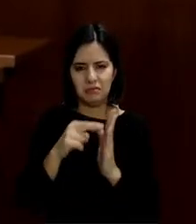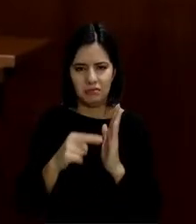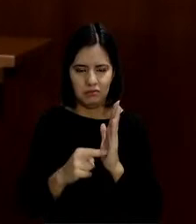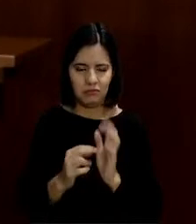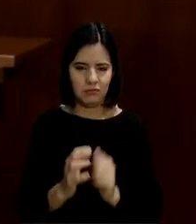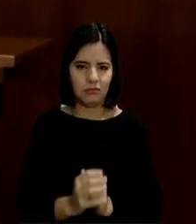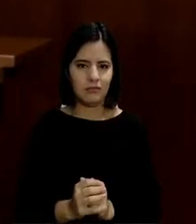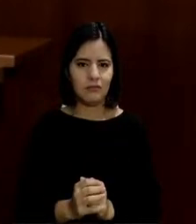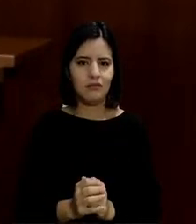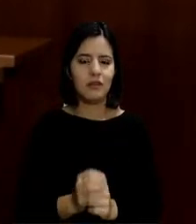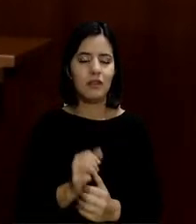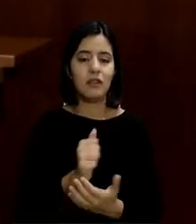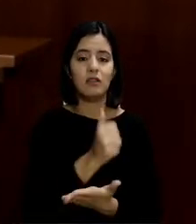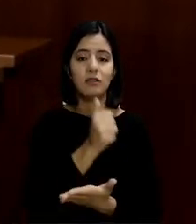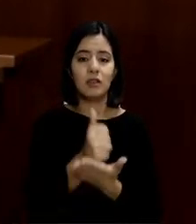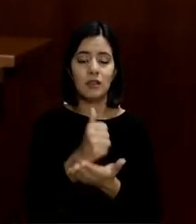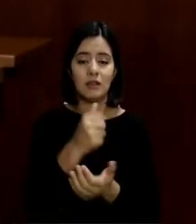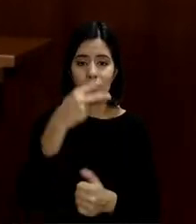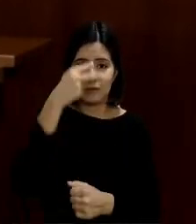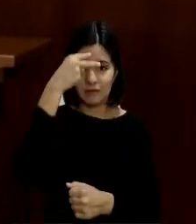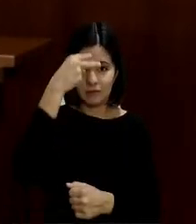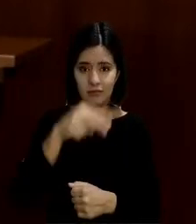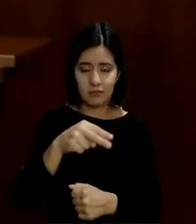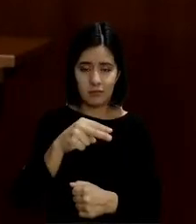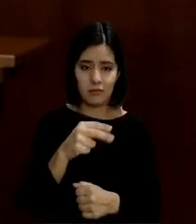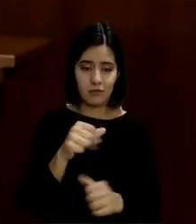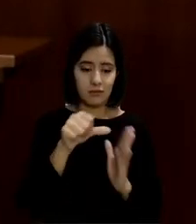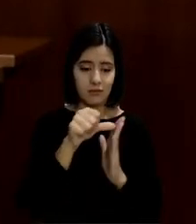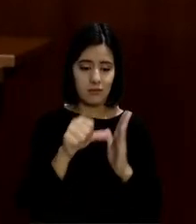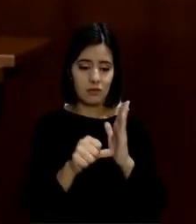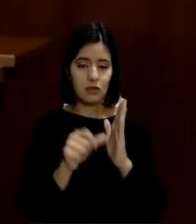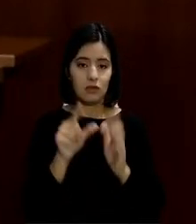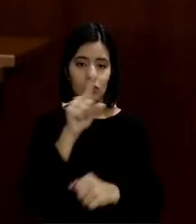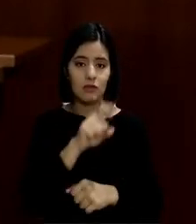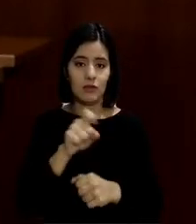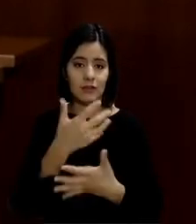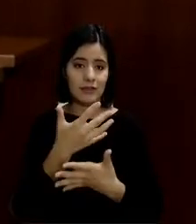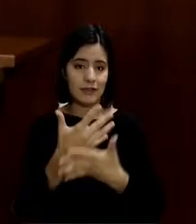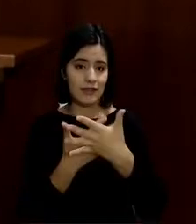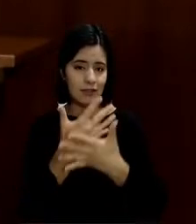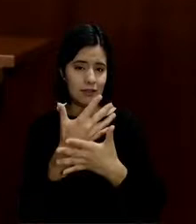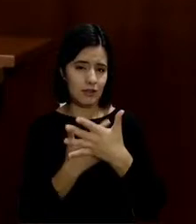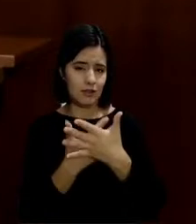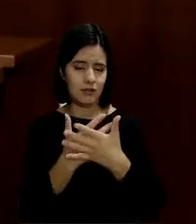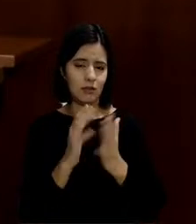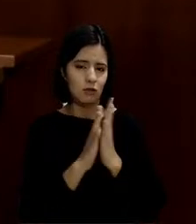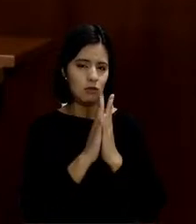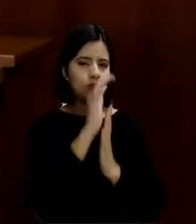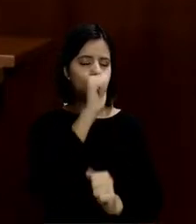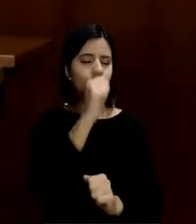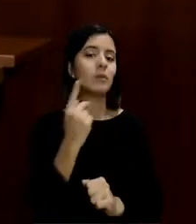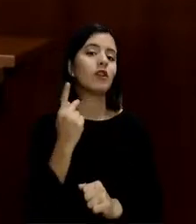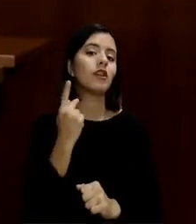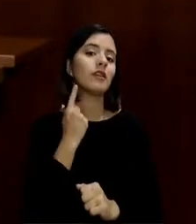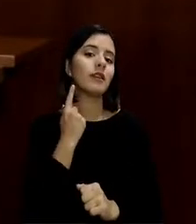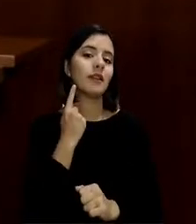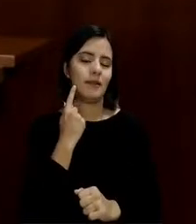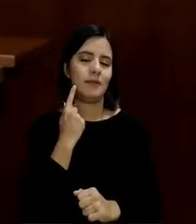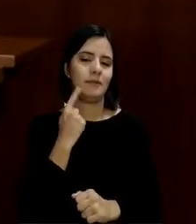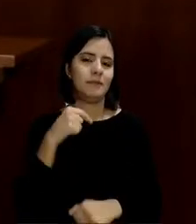Y por la Ciudad de México, en ese sentido, el artículo 115 de la Constitución Política de los Estados Unidos